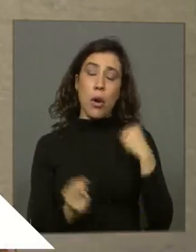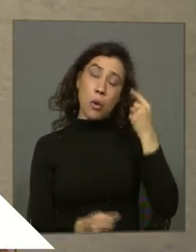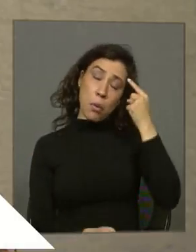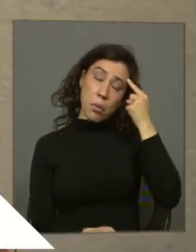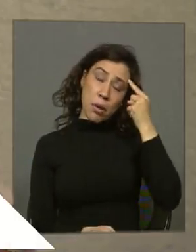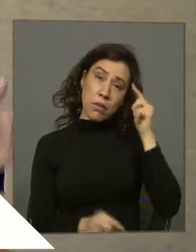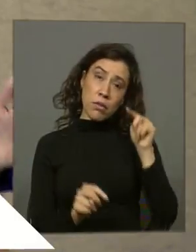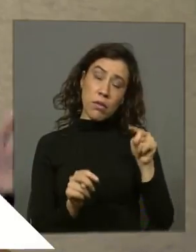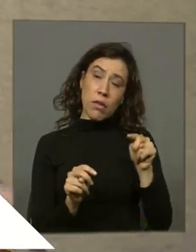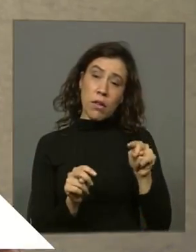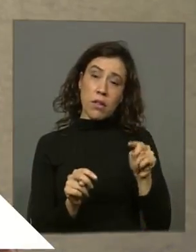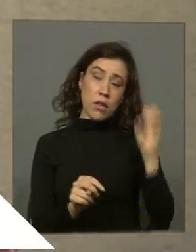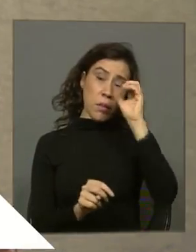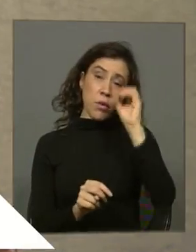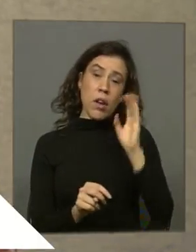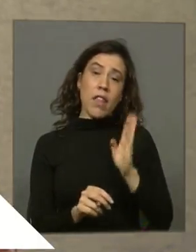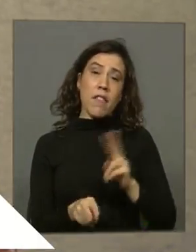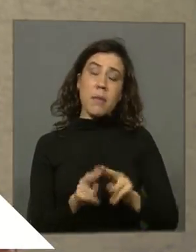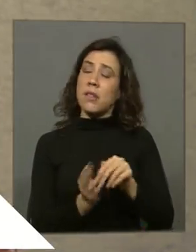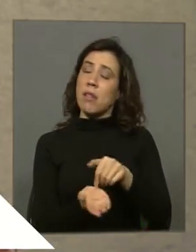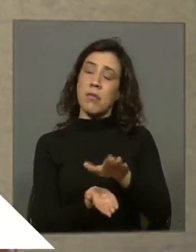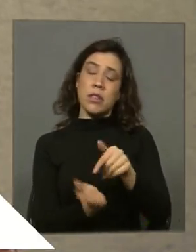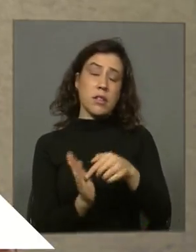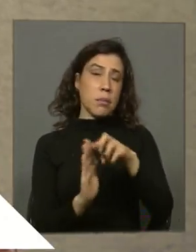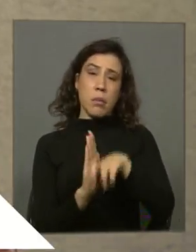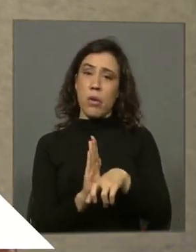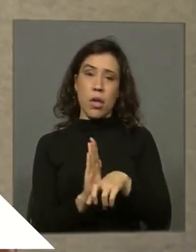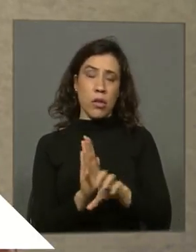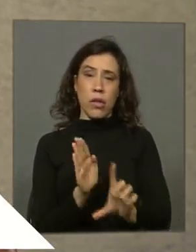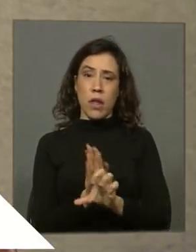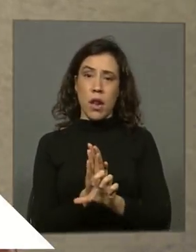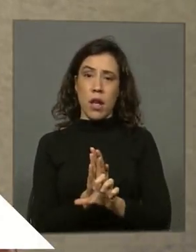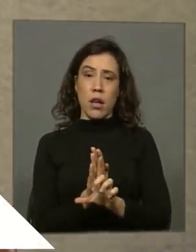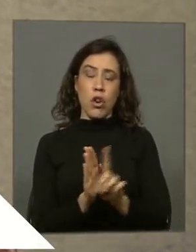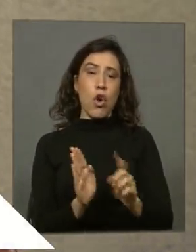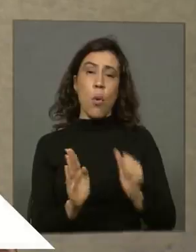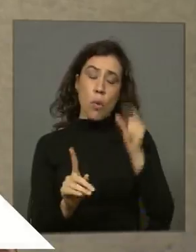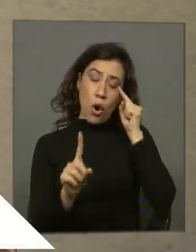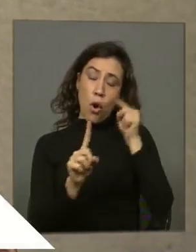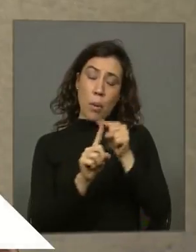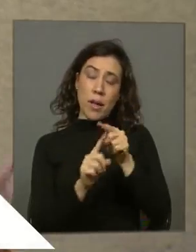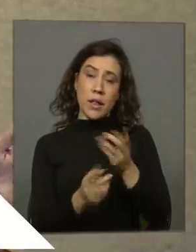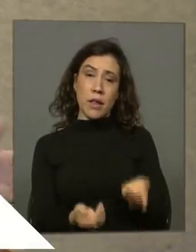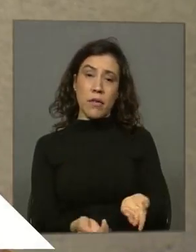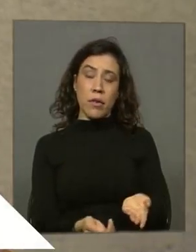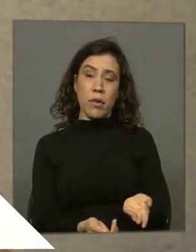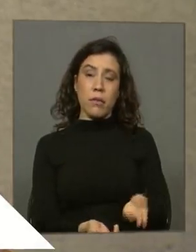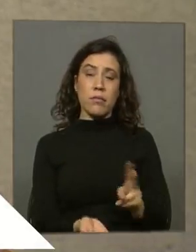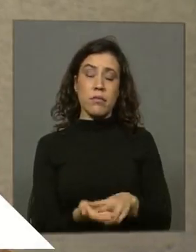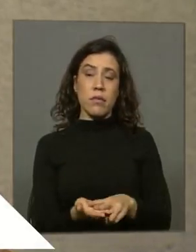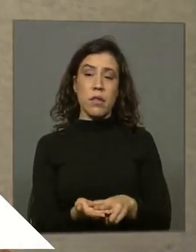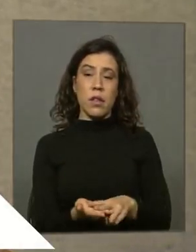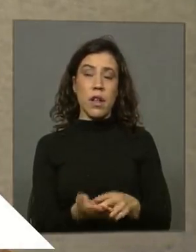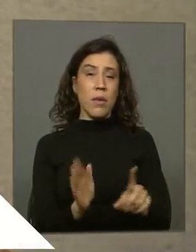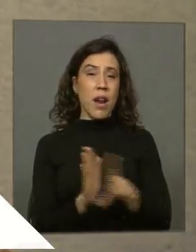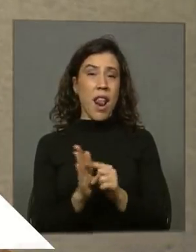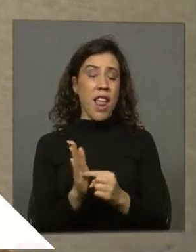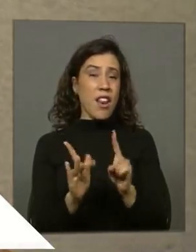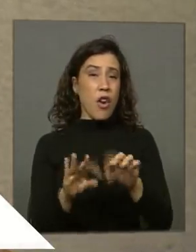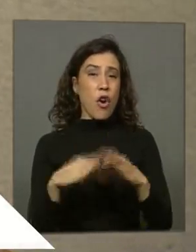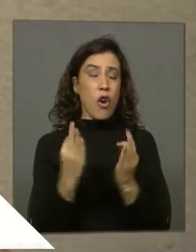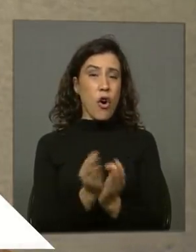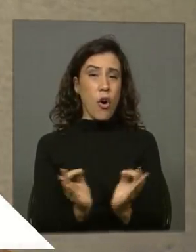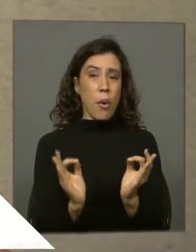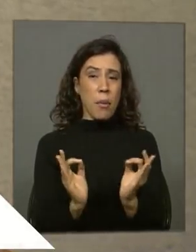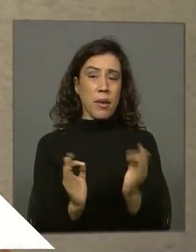punto de vista presidente lo que tenemos que hacer es rechazar este proyecto de ley creo que no se cumplió el objetivo del espíritu y la verdad que ante una legislación incompleta ante